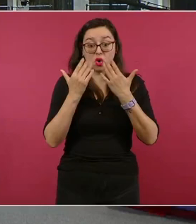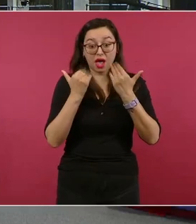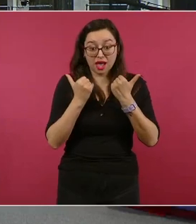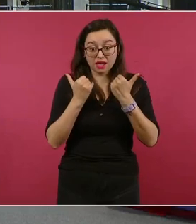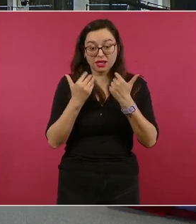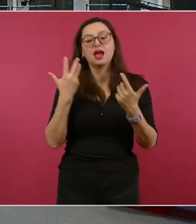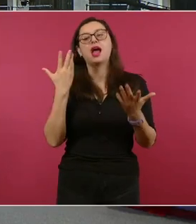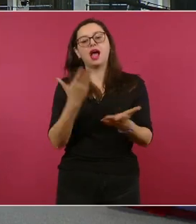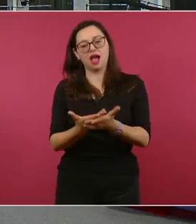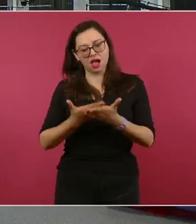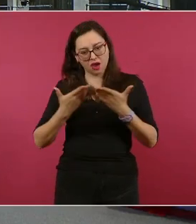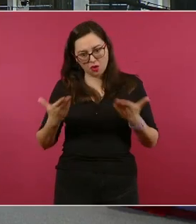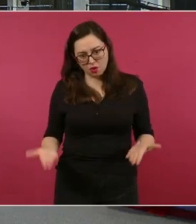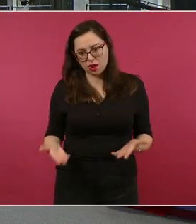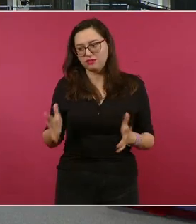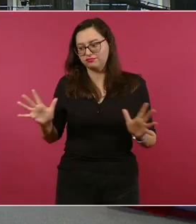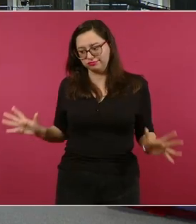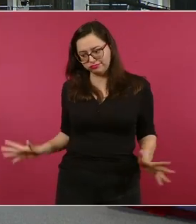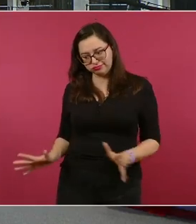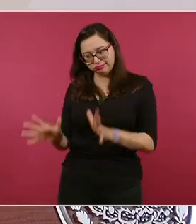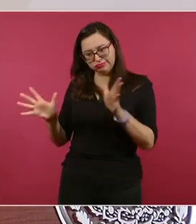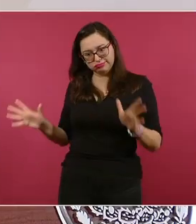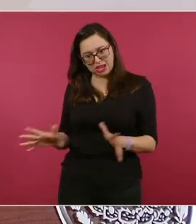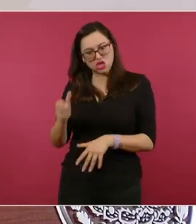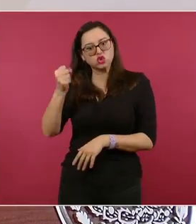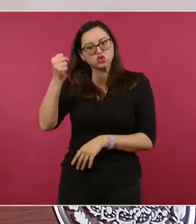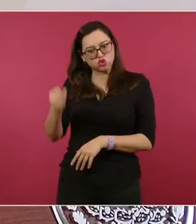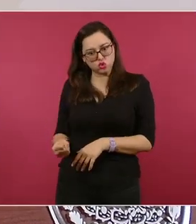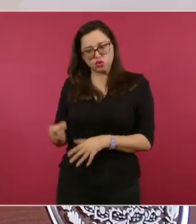distinto. Entonces,